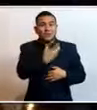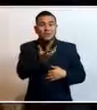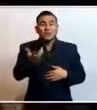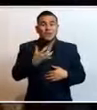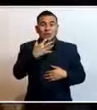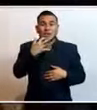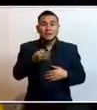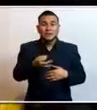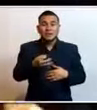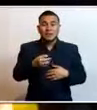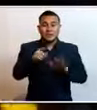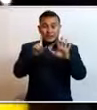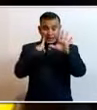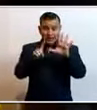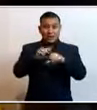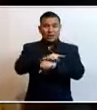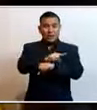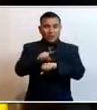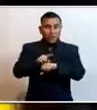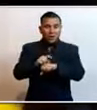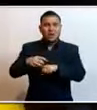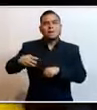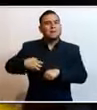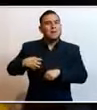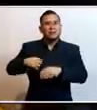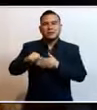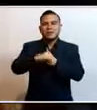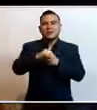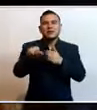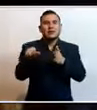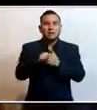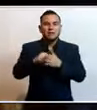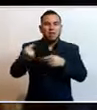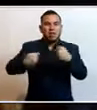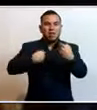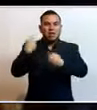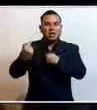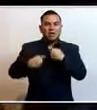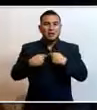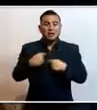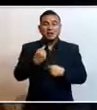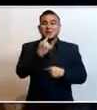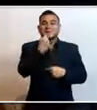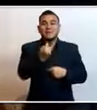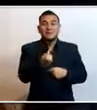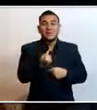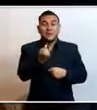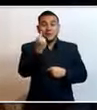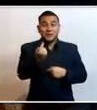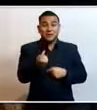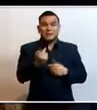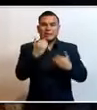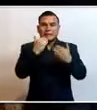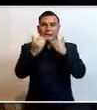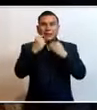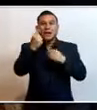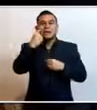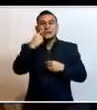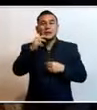6 horas de injurias, de mentiras, incluso un diputado dijo que yo estaba en Miami, que yo venía hoy a las